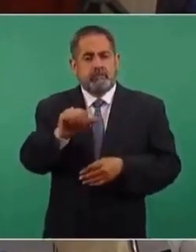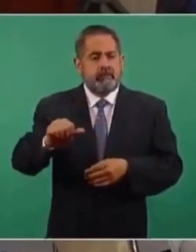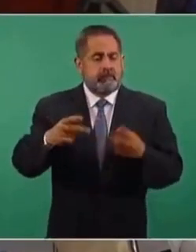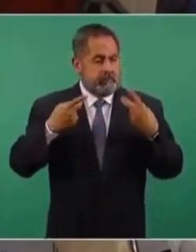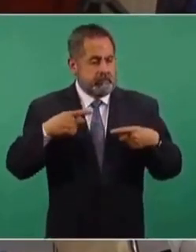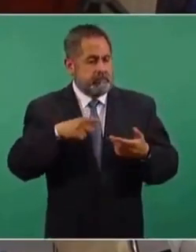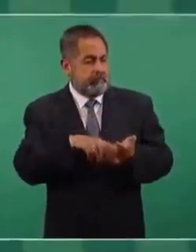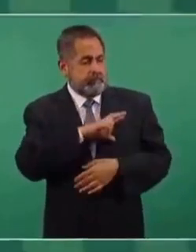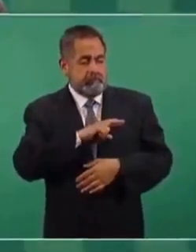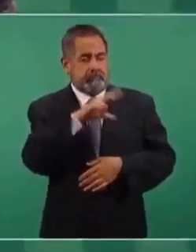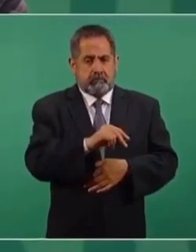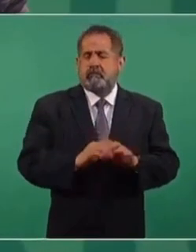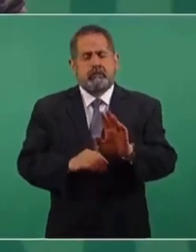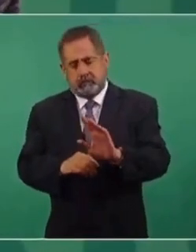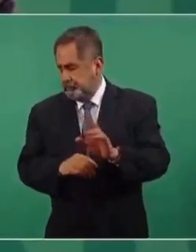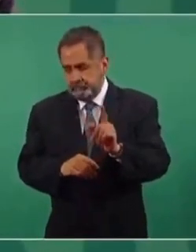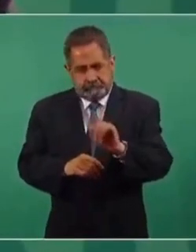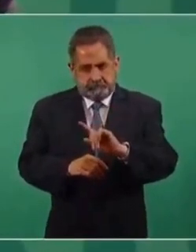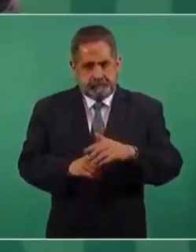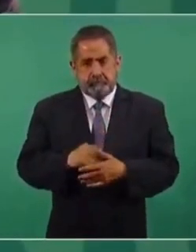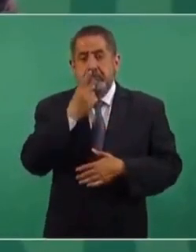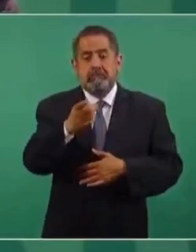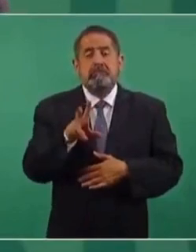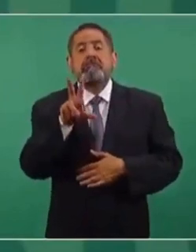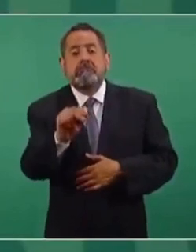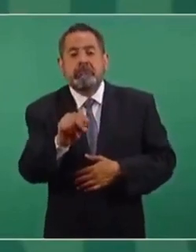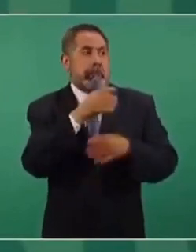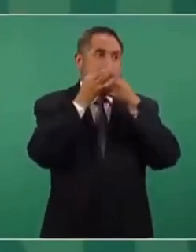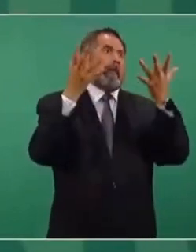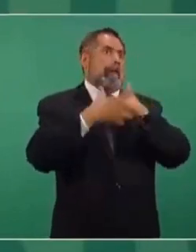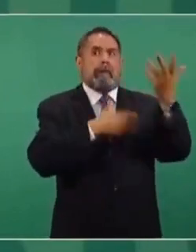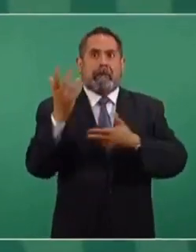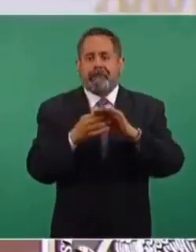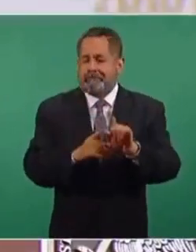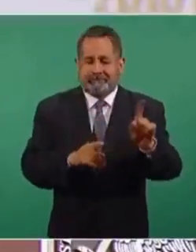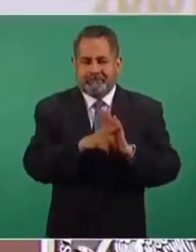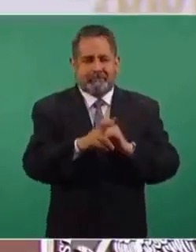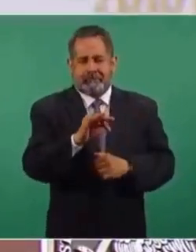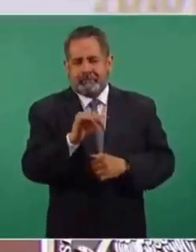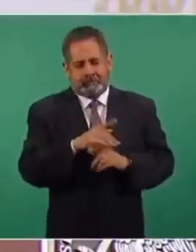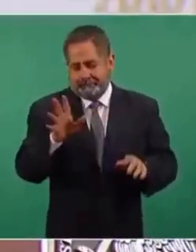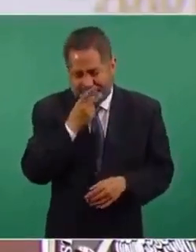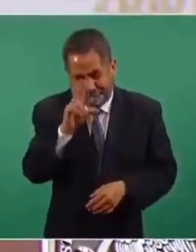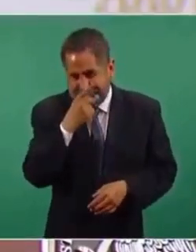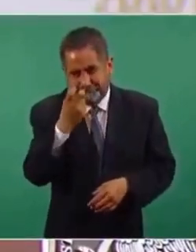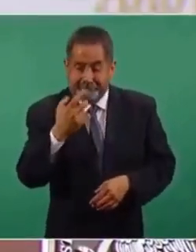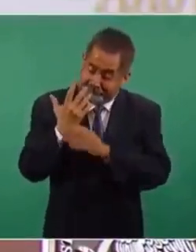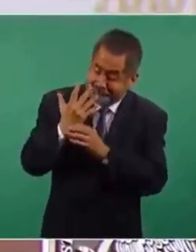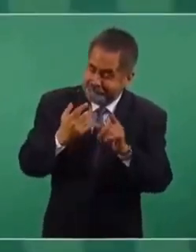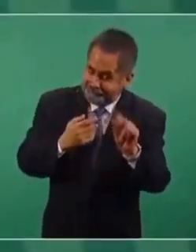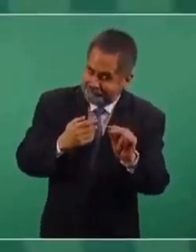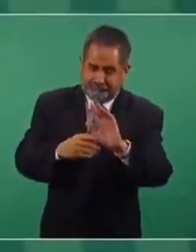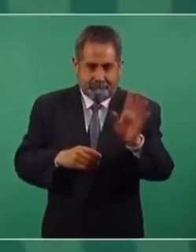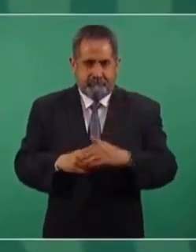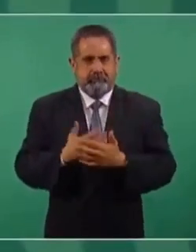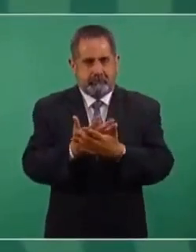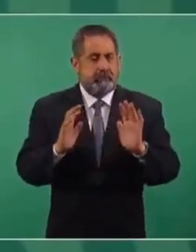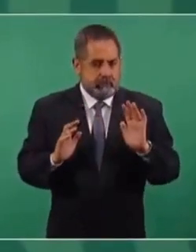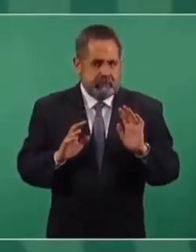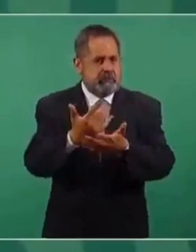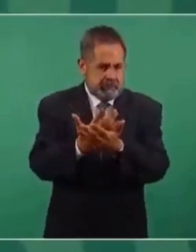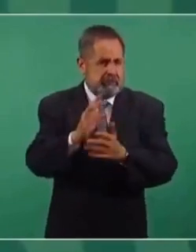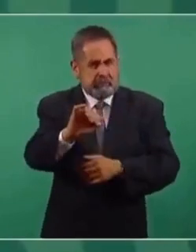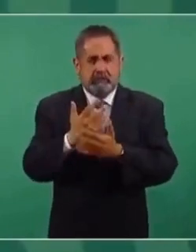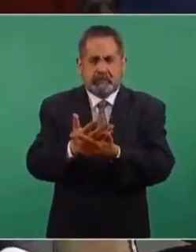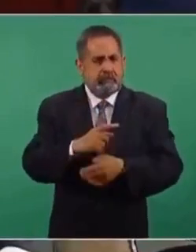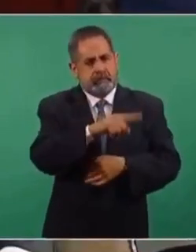personal médico privado? No, no, porque si te digo está descartado, ese va a ser el titular de reforma de mañana. ¿Pero entonces van a que esperar? Que